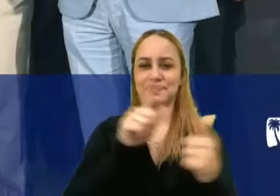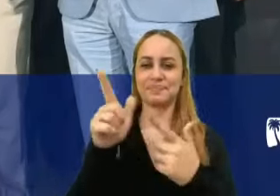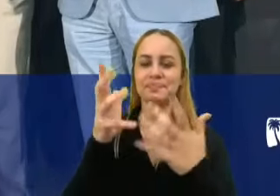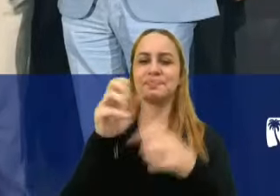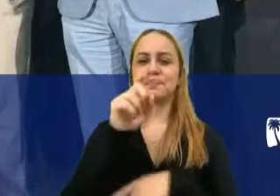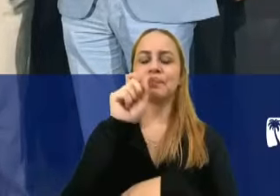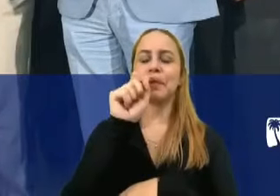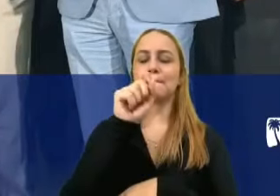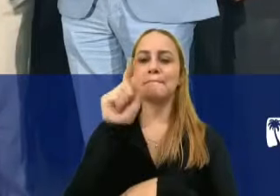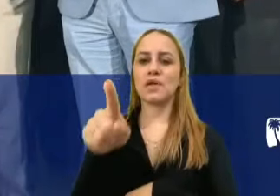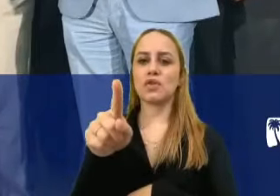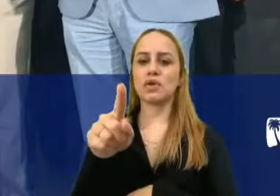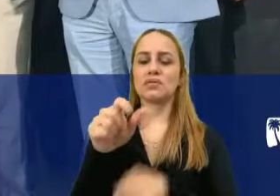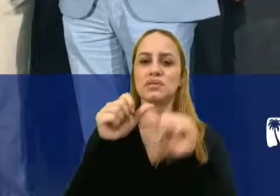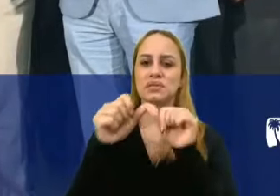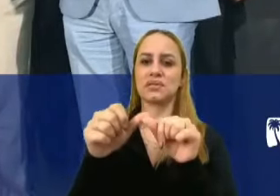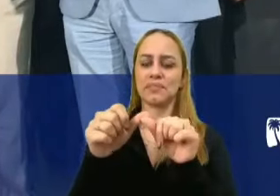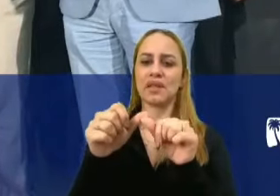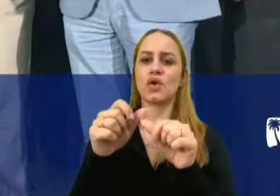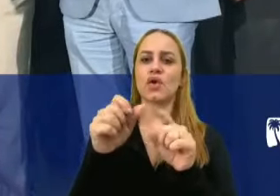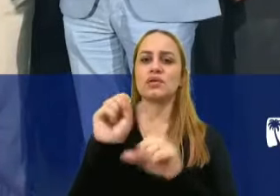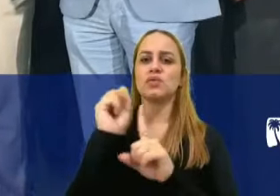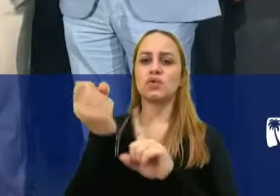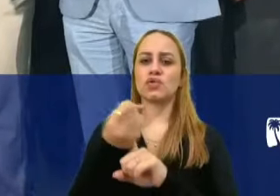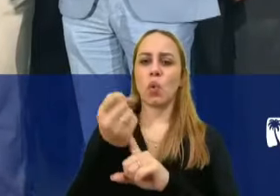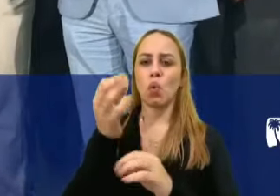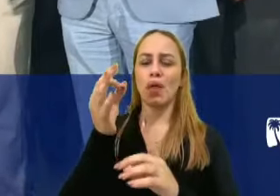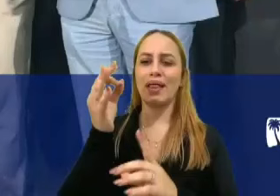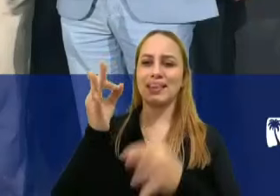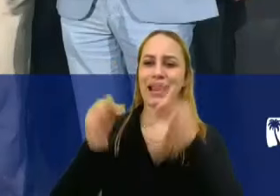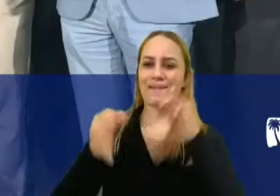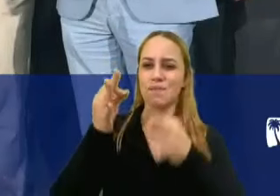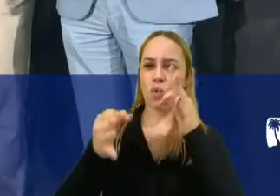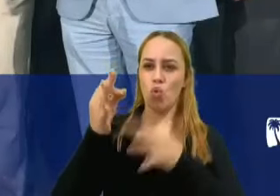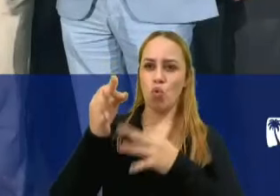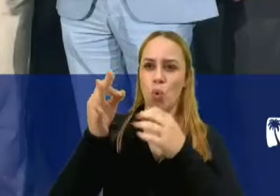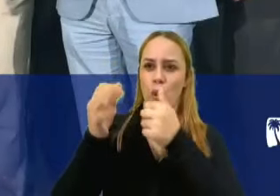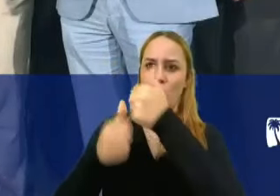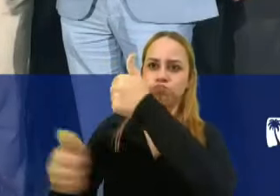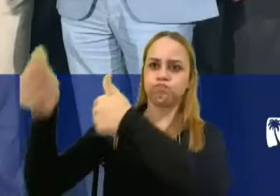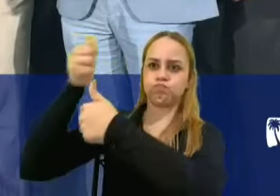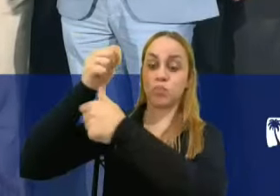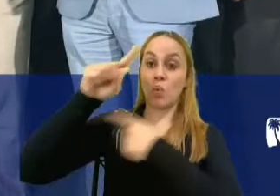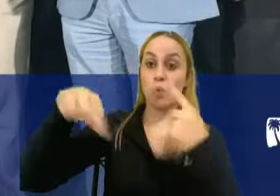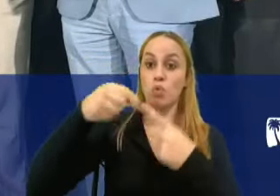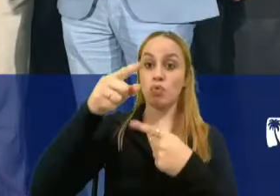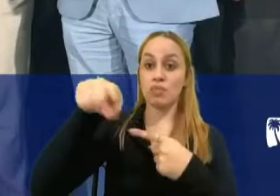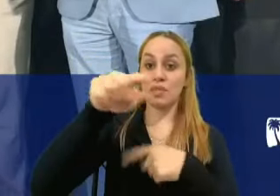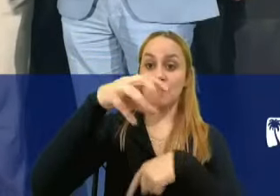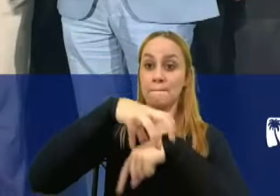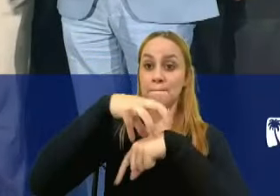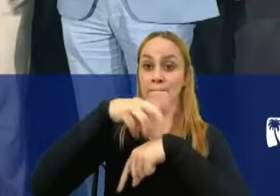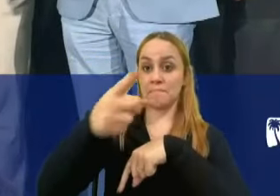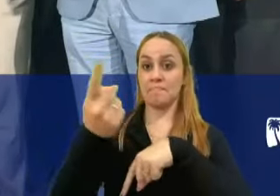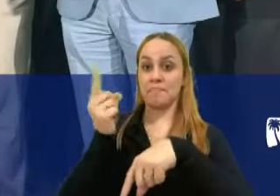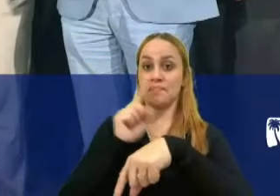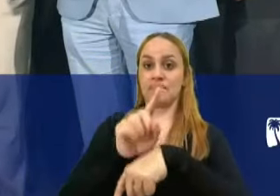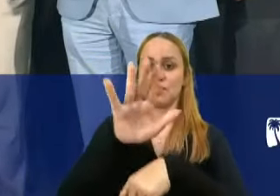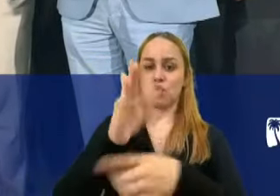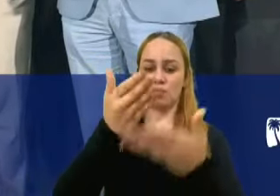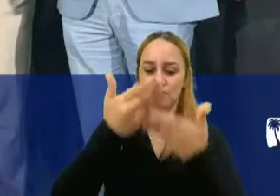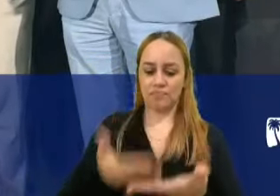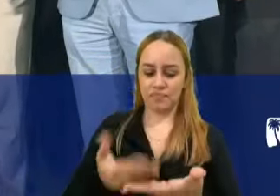nombrar de inmediato y si se se va a empeñar como se había hecho la palabra con los grupos conservadores que esos esas dos posiciones